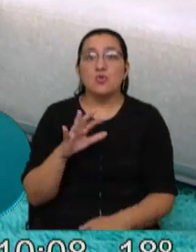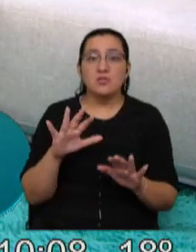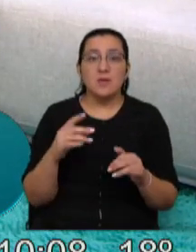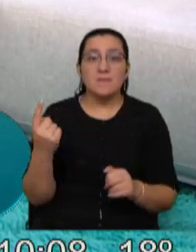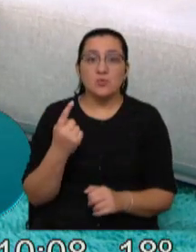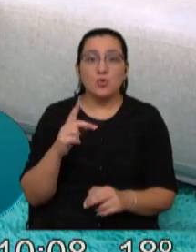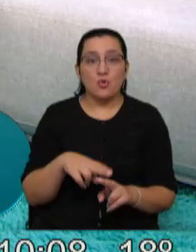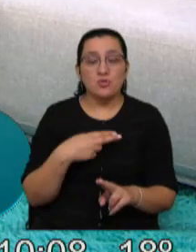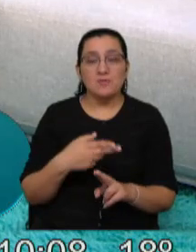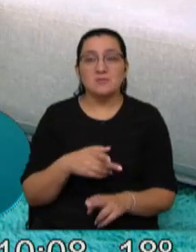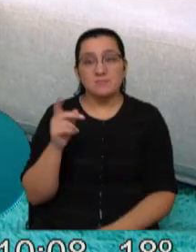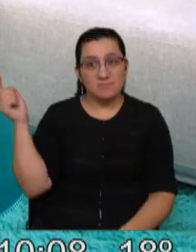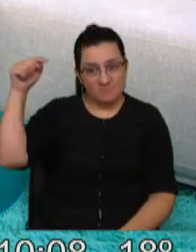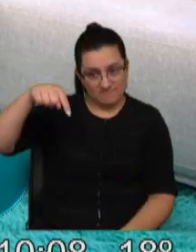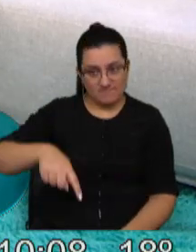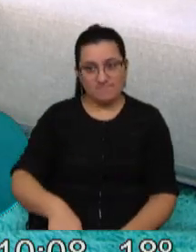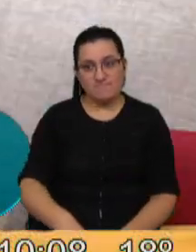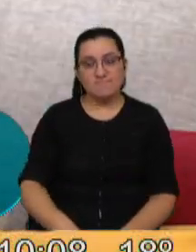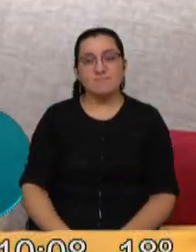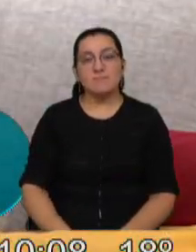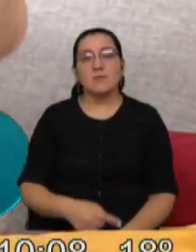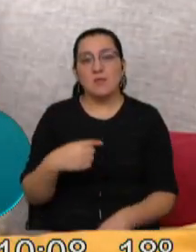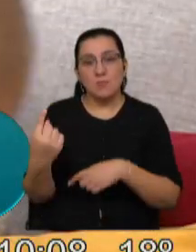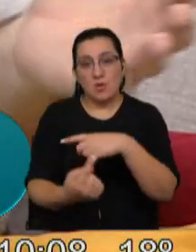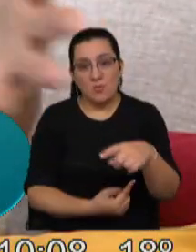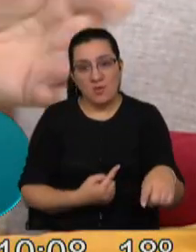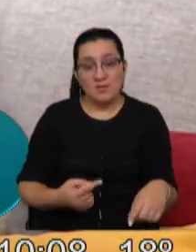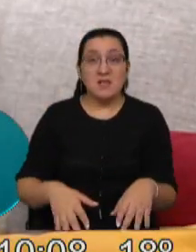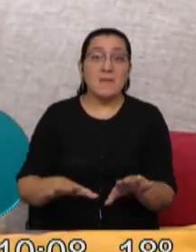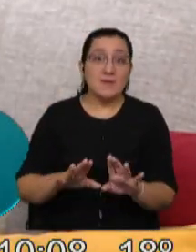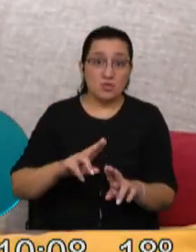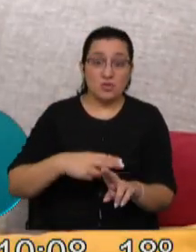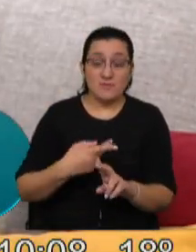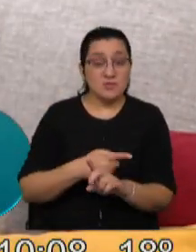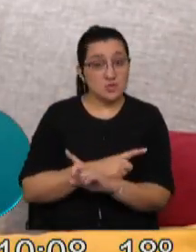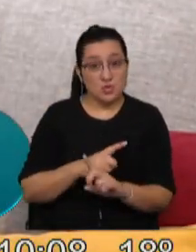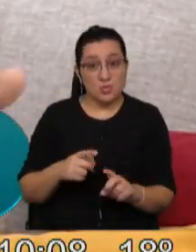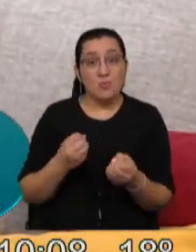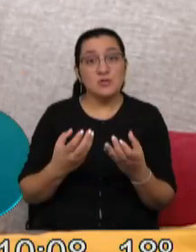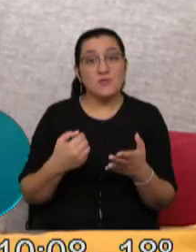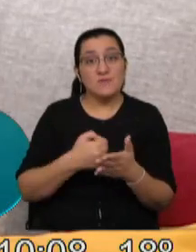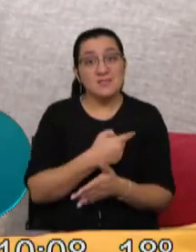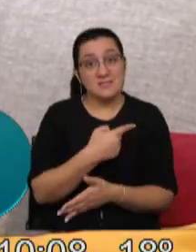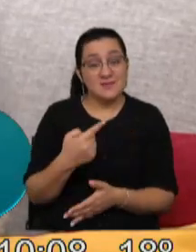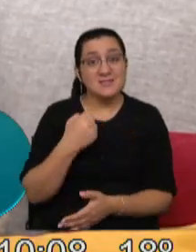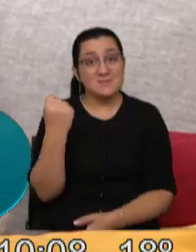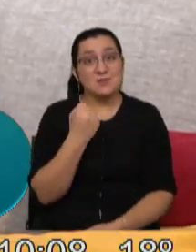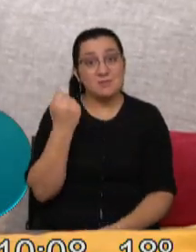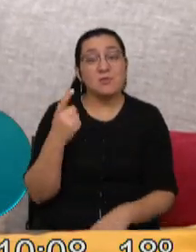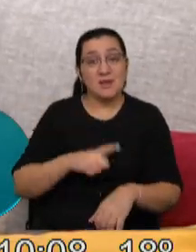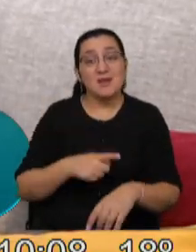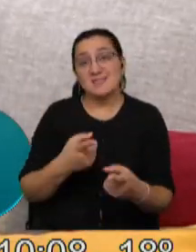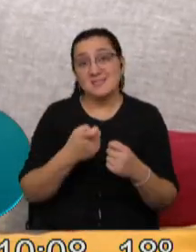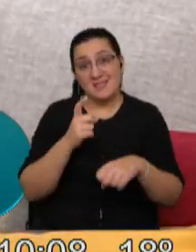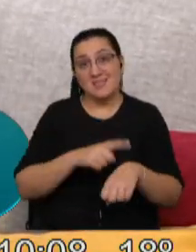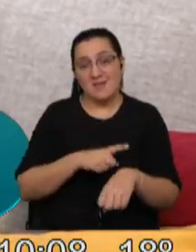de nuevo abajo. Hacemos la vuelta, capaz que no lo hace, por eso lo del fin de semana a veces es importante, porque claro, para tener cierto tiempo, tener ¿no? tiempo, claro.